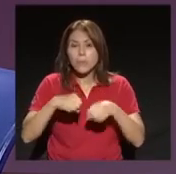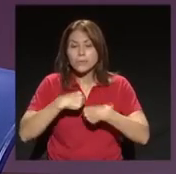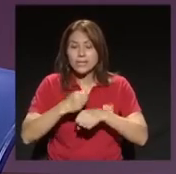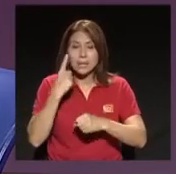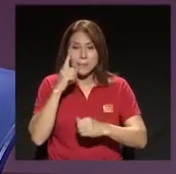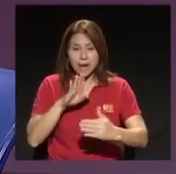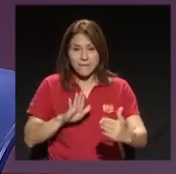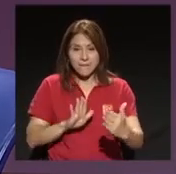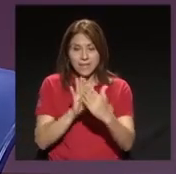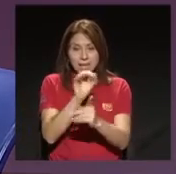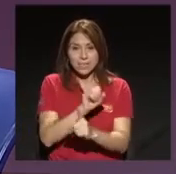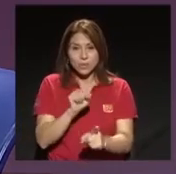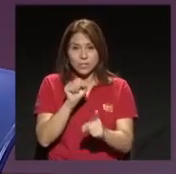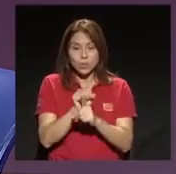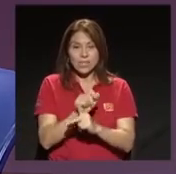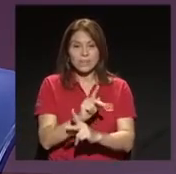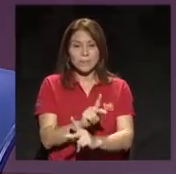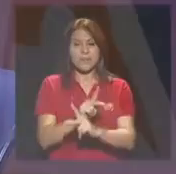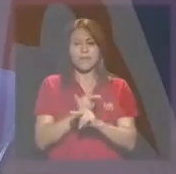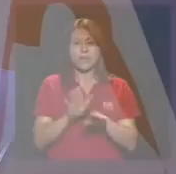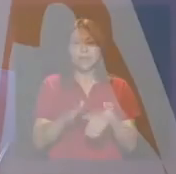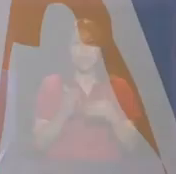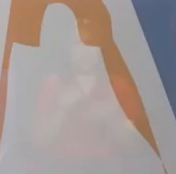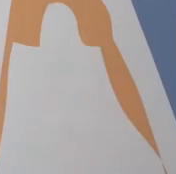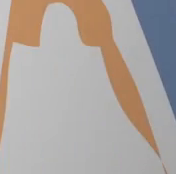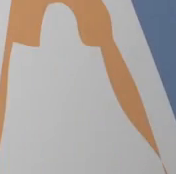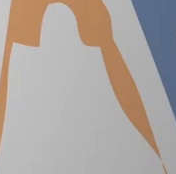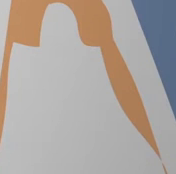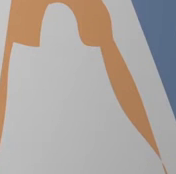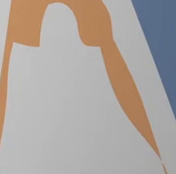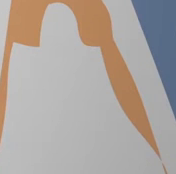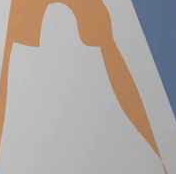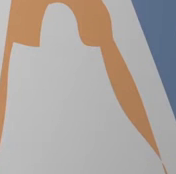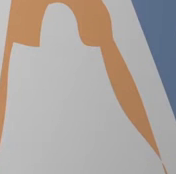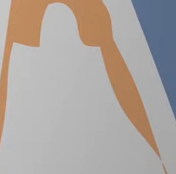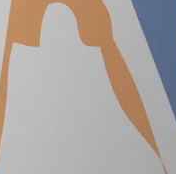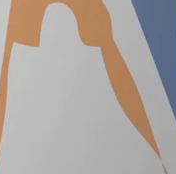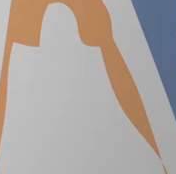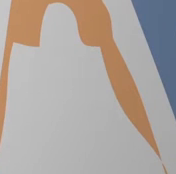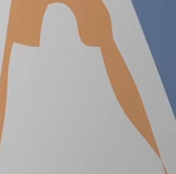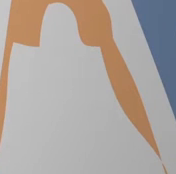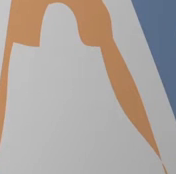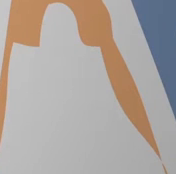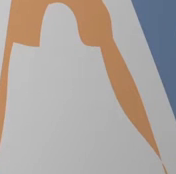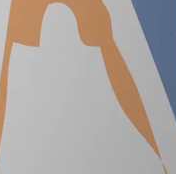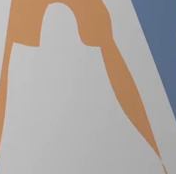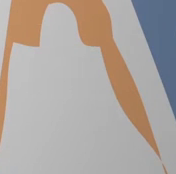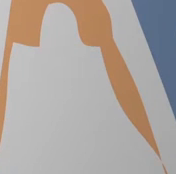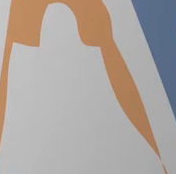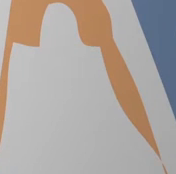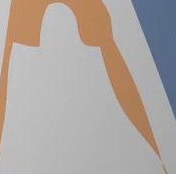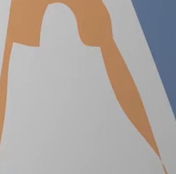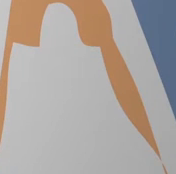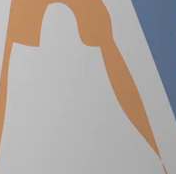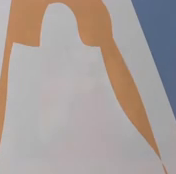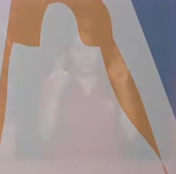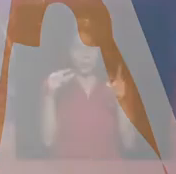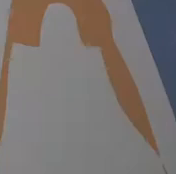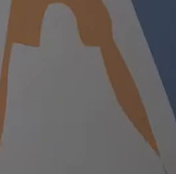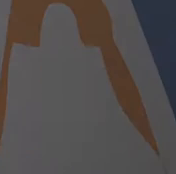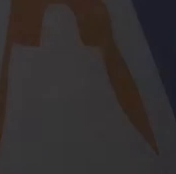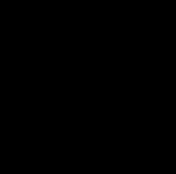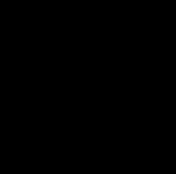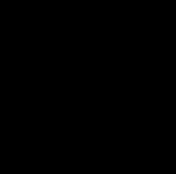situaciones, cómo prevenir fundamentalmente, que es lo más importante. Estamos de regreso en unos segundos con Palabra de